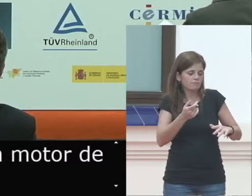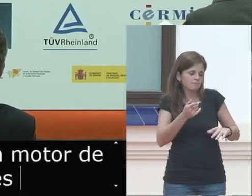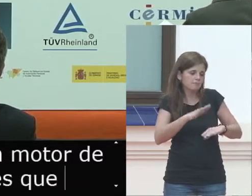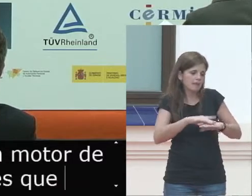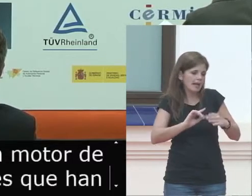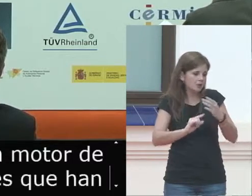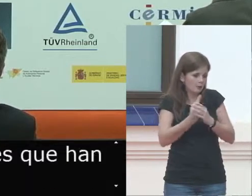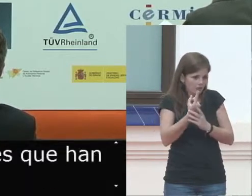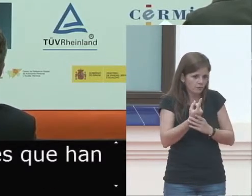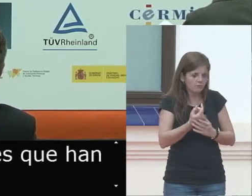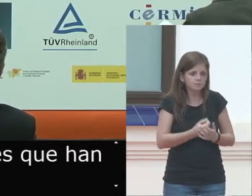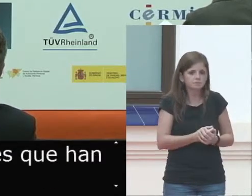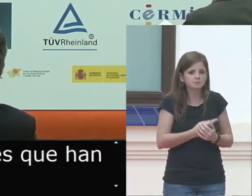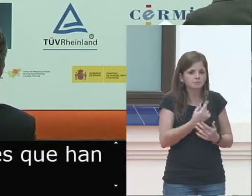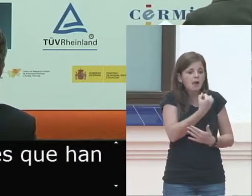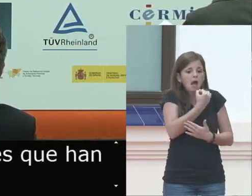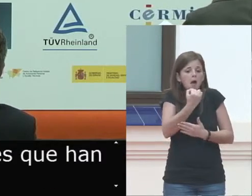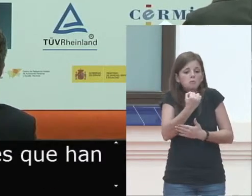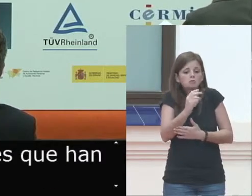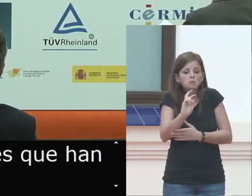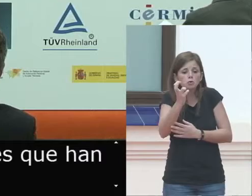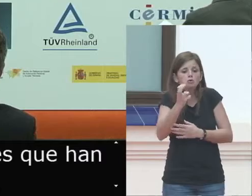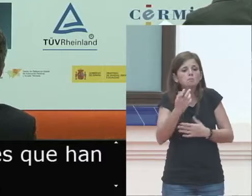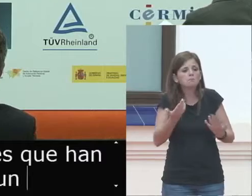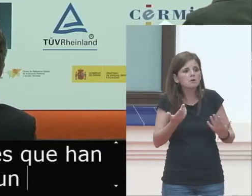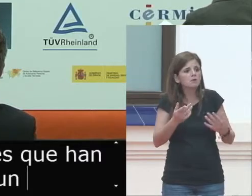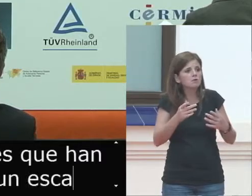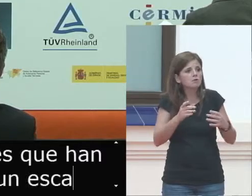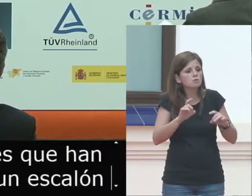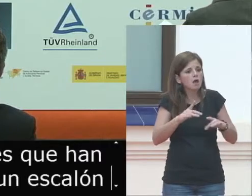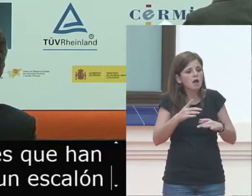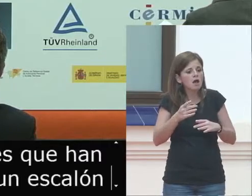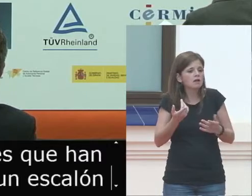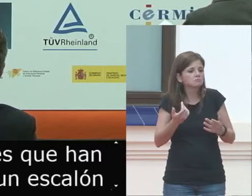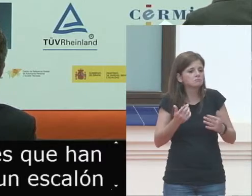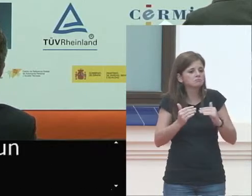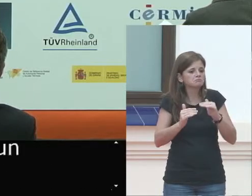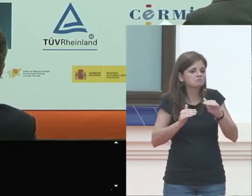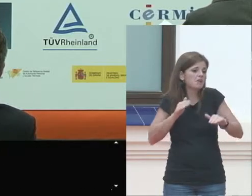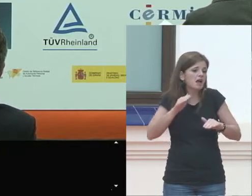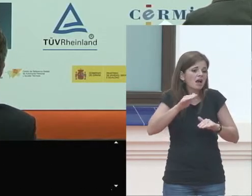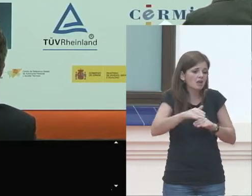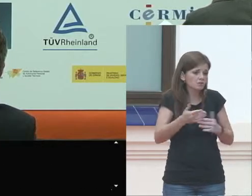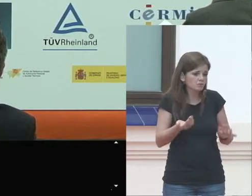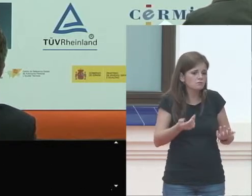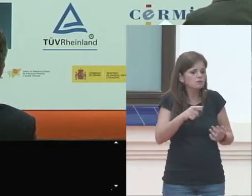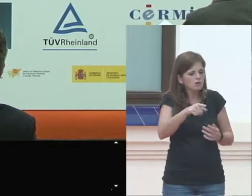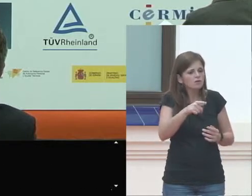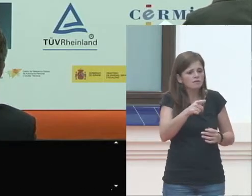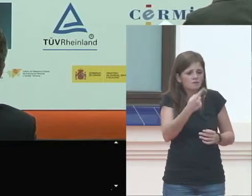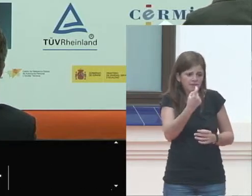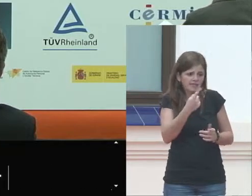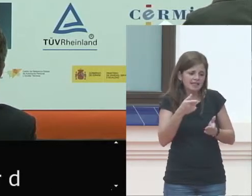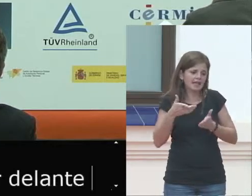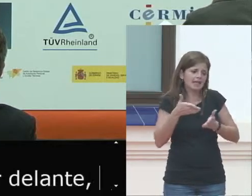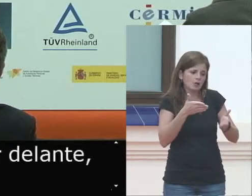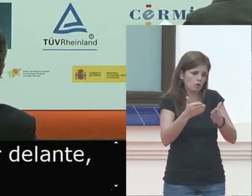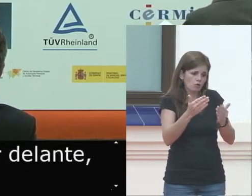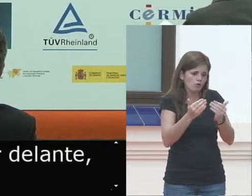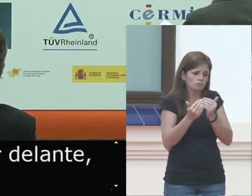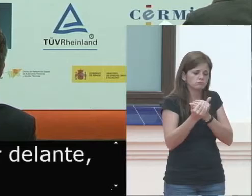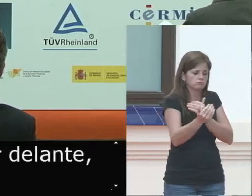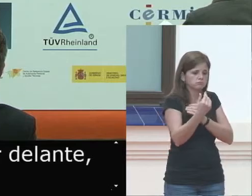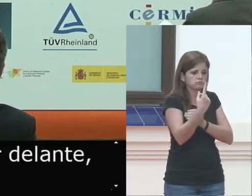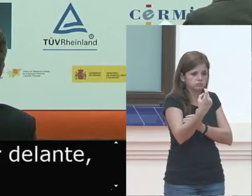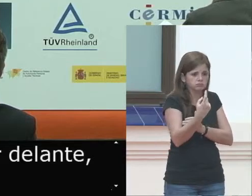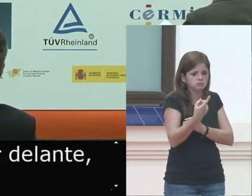ellos, pero sigue siendo un escalón. Esta norma tiene mucho recorrido por delante, de hecho está siendo también el motor de